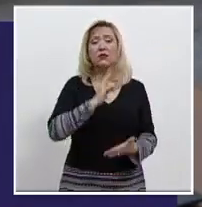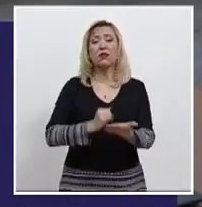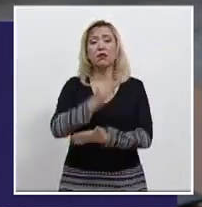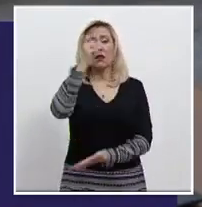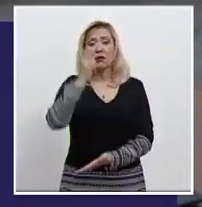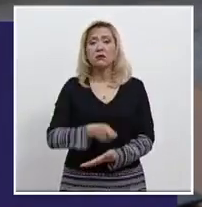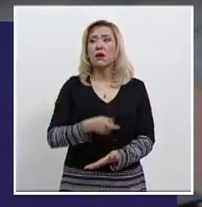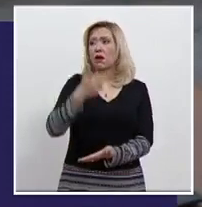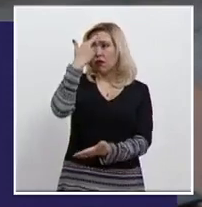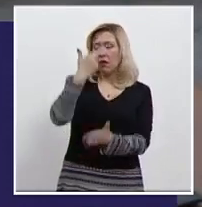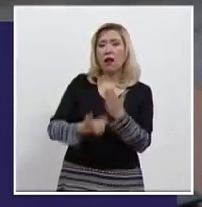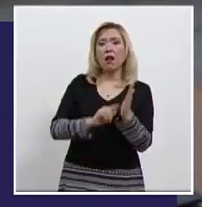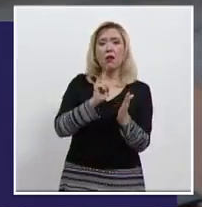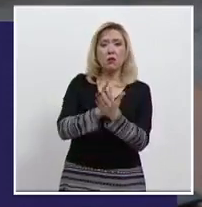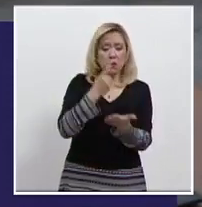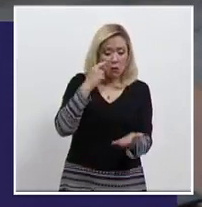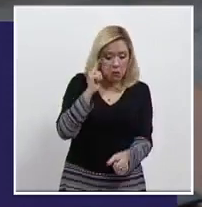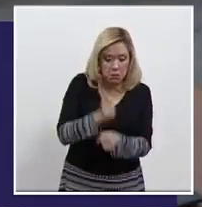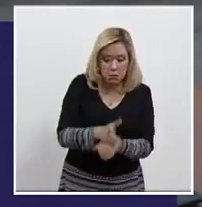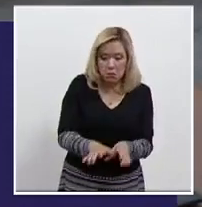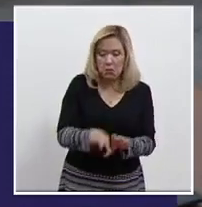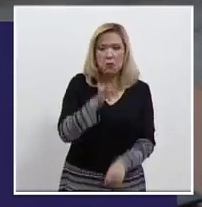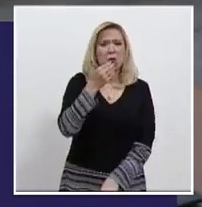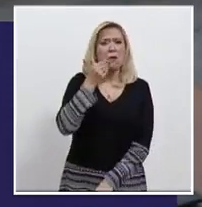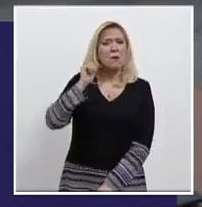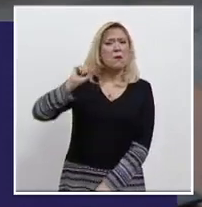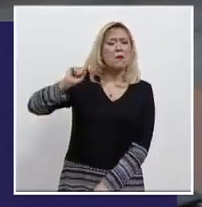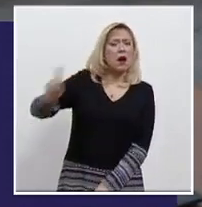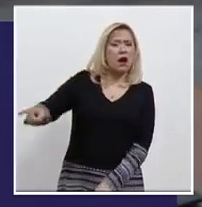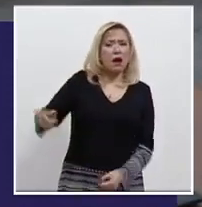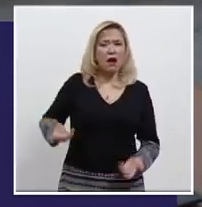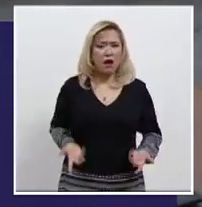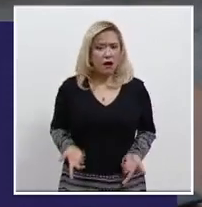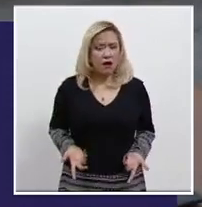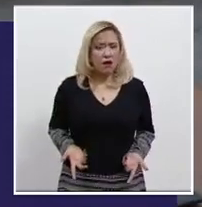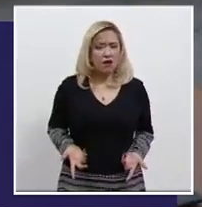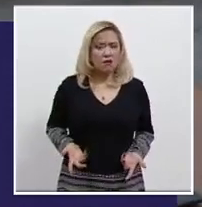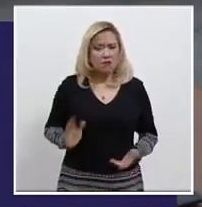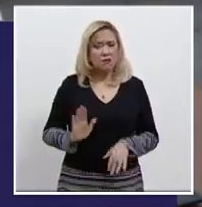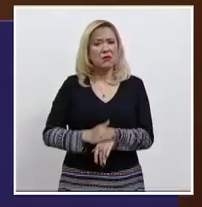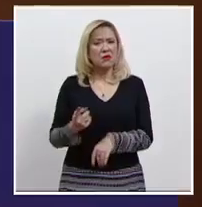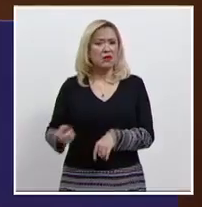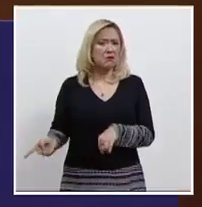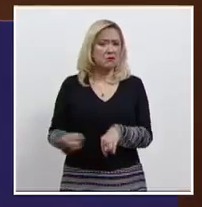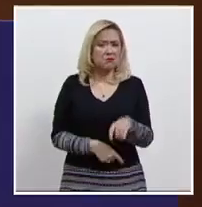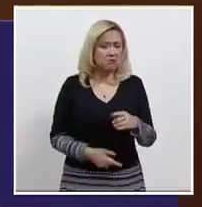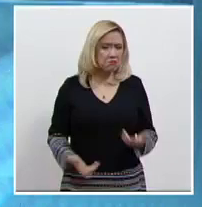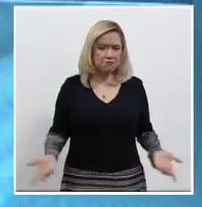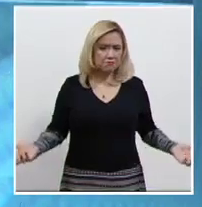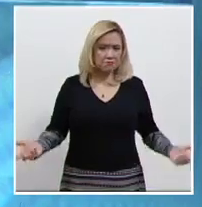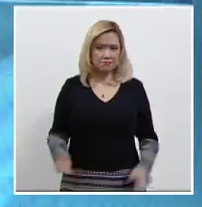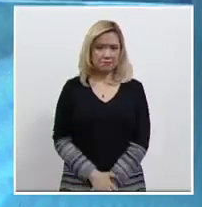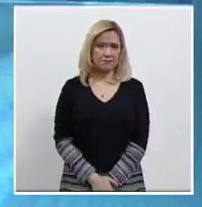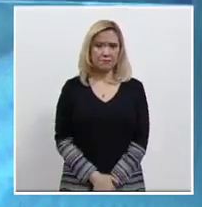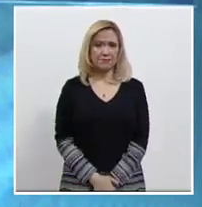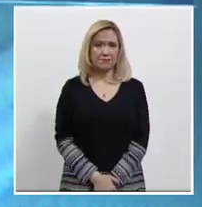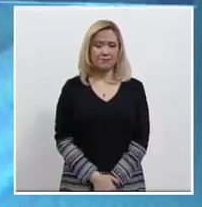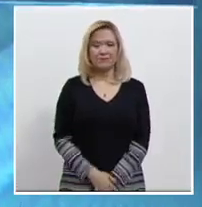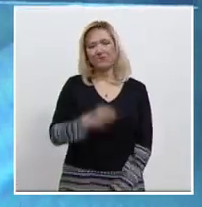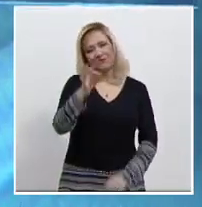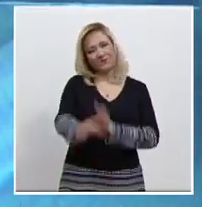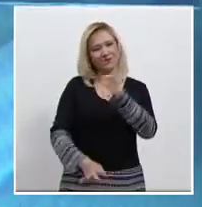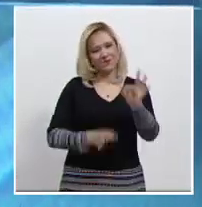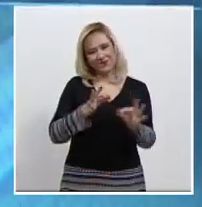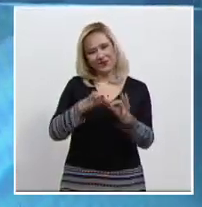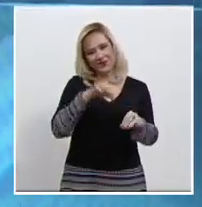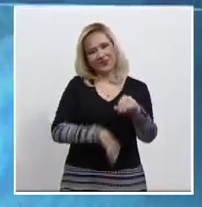alguna falta, infracción o delito. Es decir, no se afirma que hayan actuado irregularmente. Así concluimos